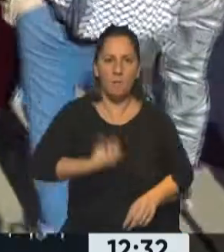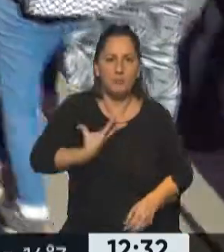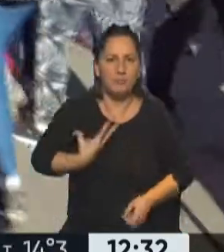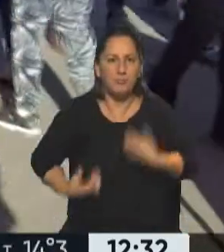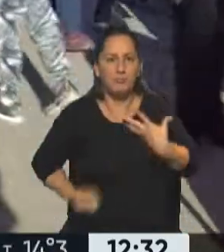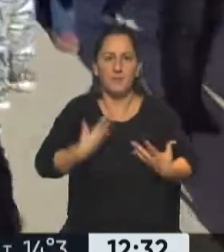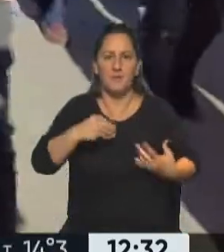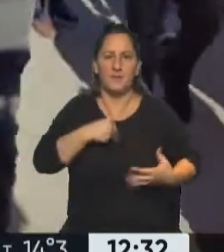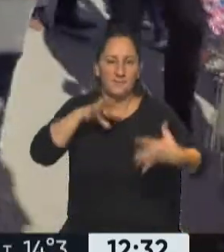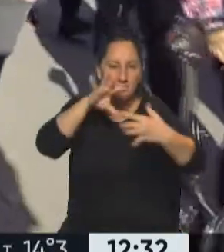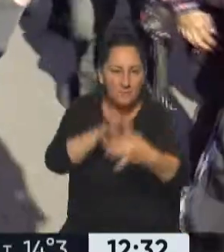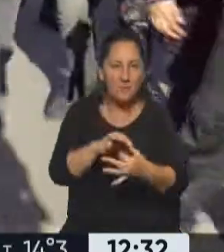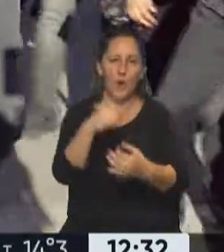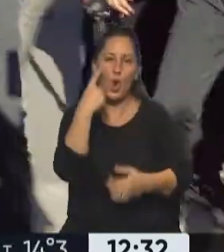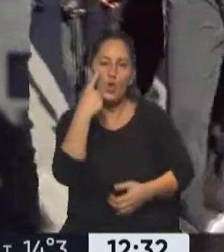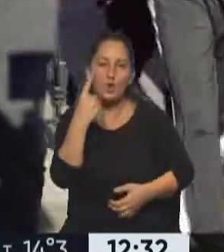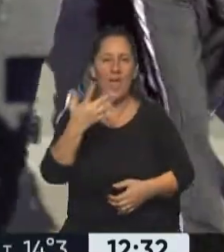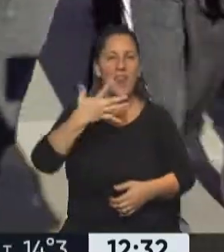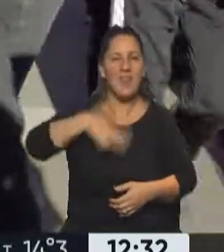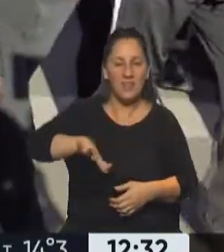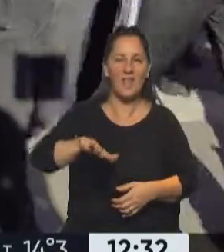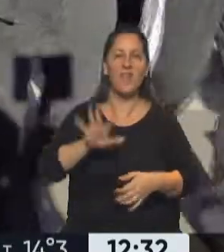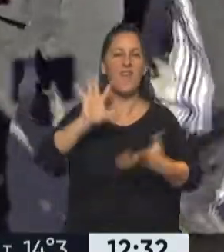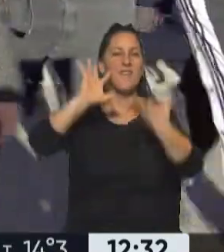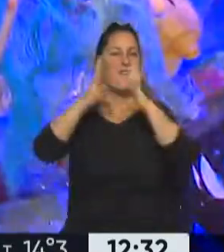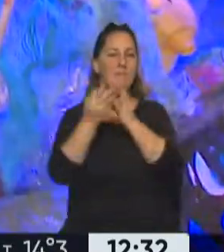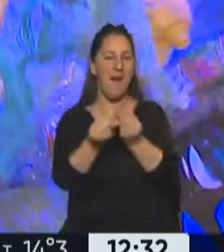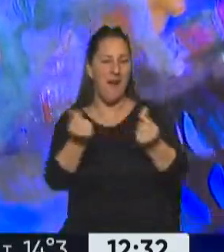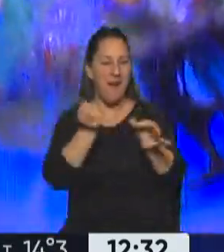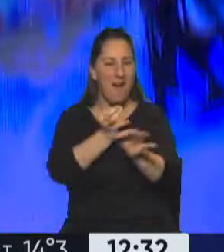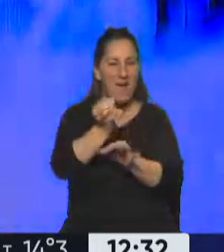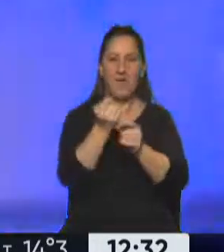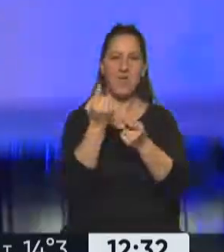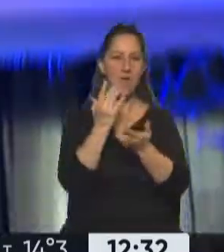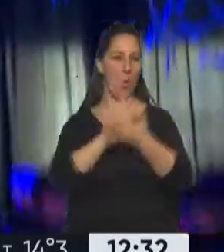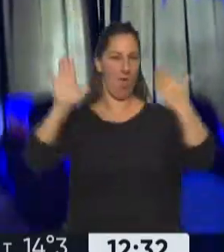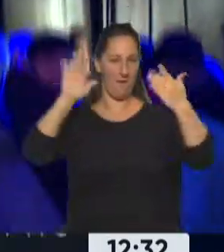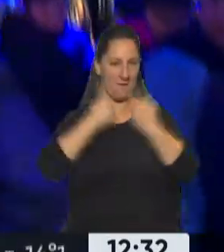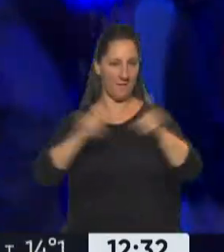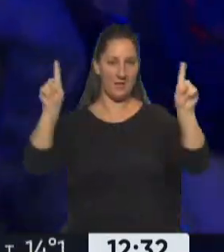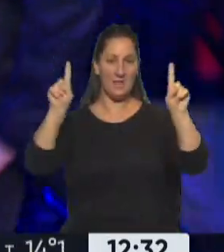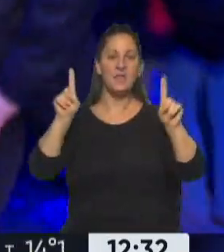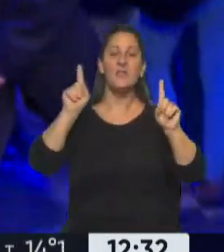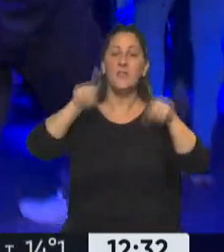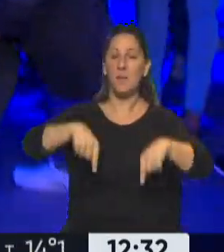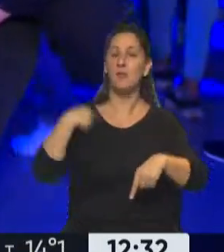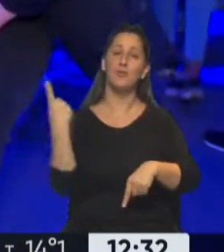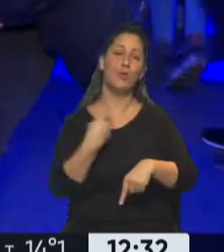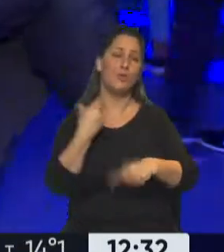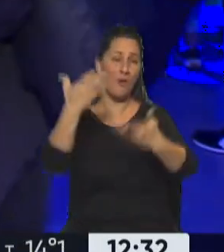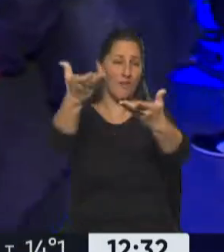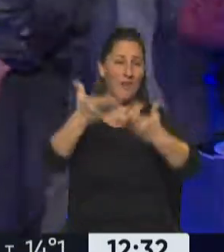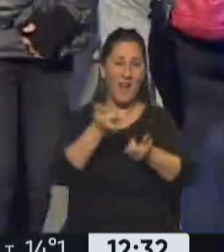al conocimiento de una manera entretenida, pedagógica, innovadora. Y bueno, felices de recibir